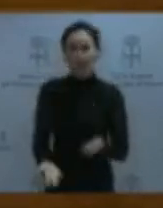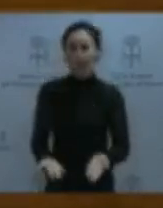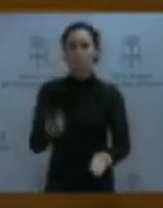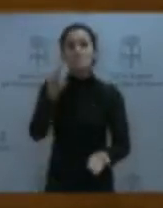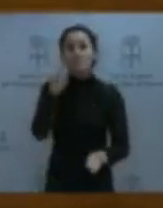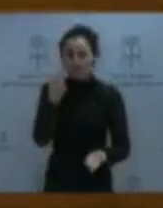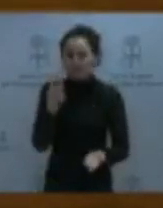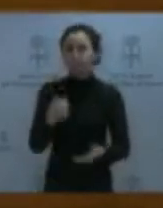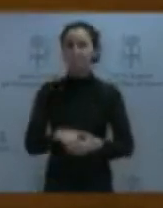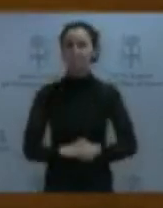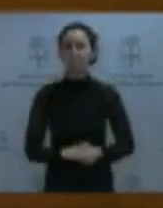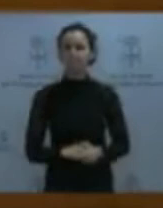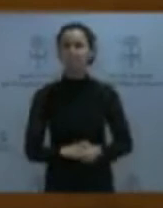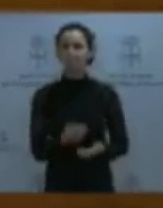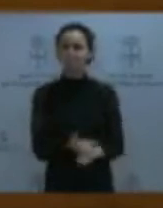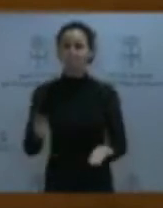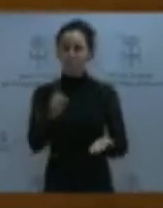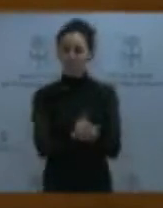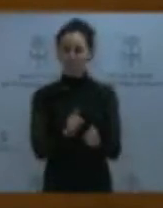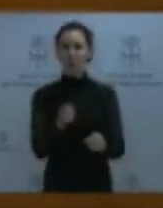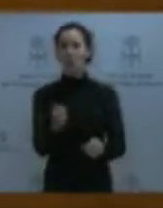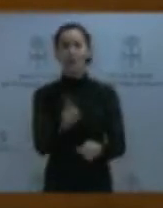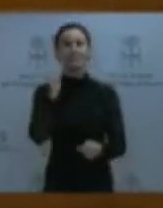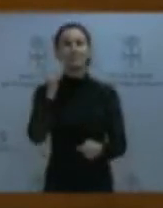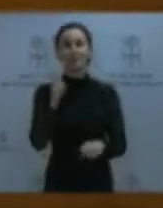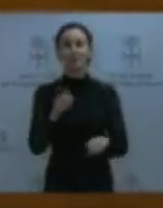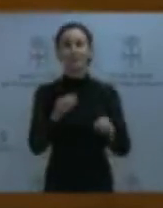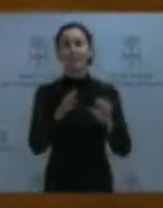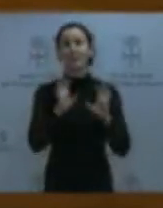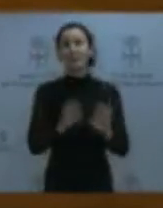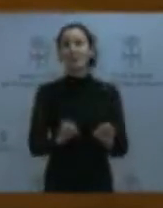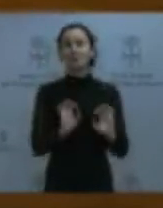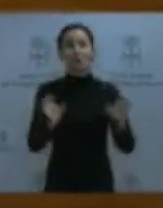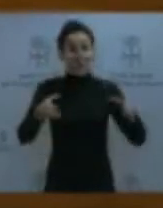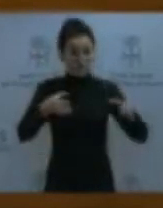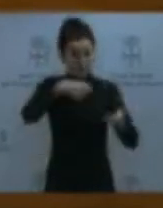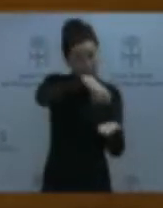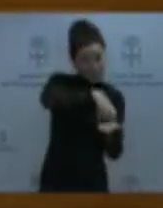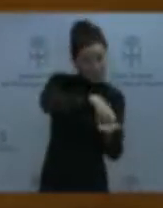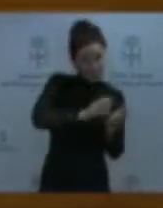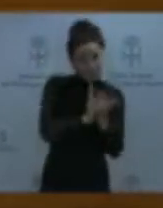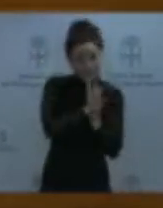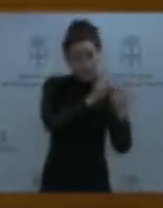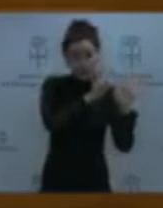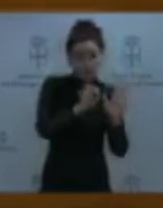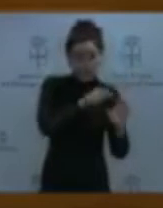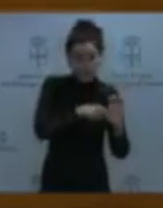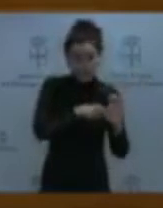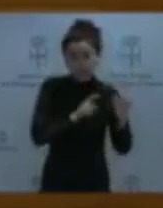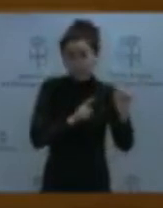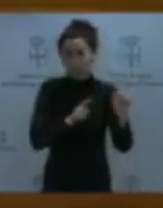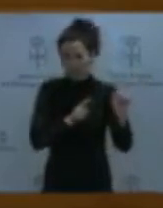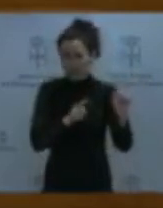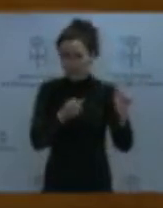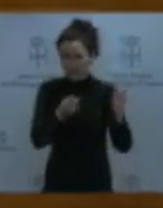importan los puestos de trabajo, insisto, no solamente los 90 de una central térmica, que también, sino muchos otros, de los cuales a